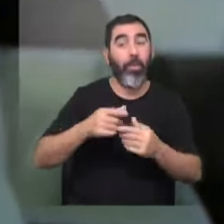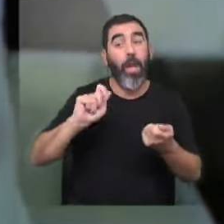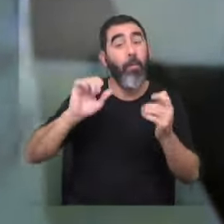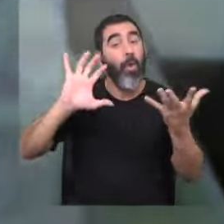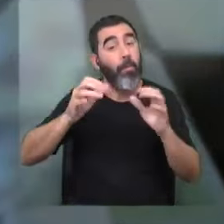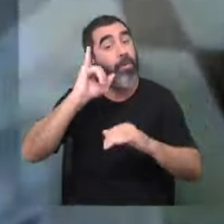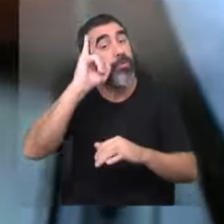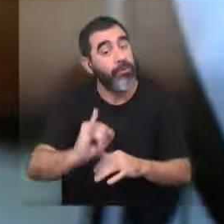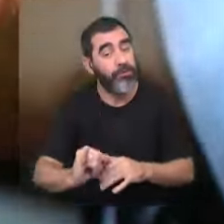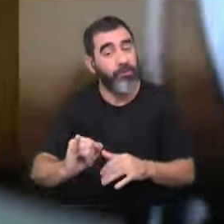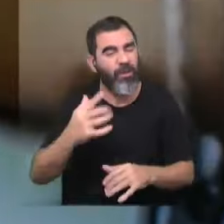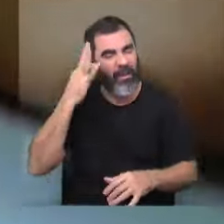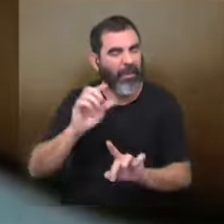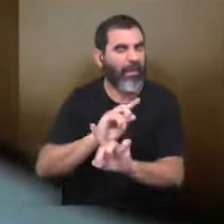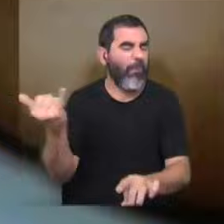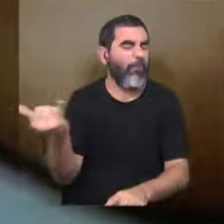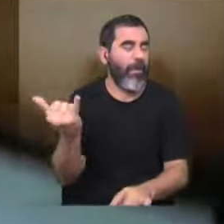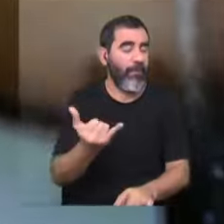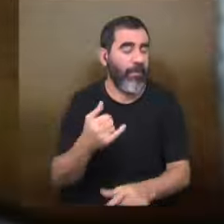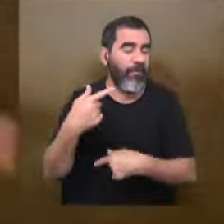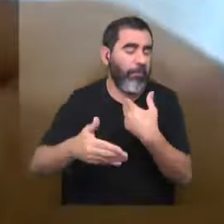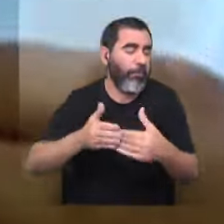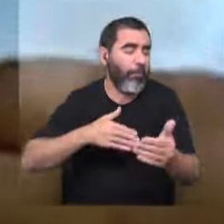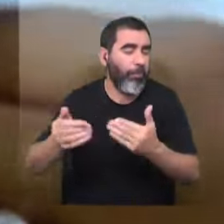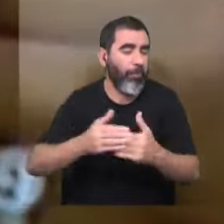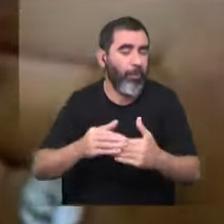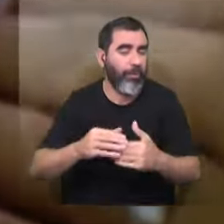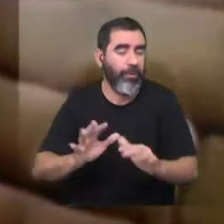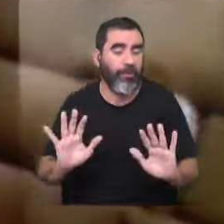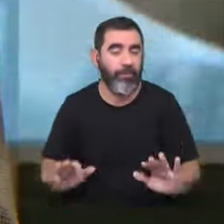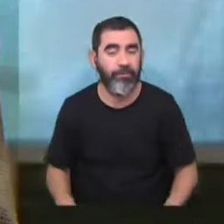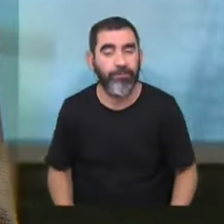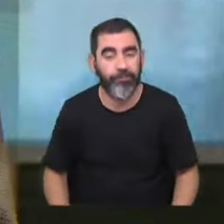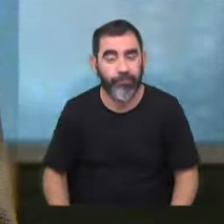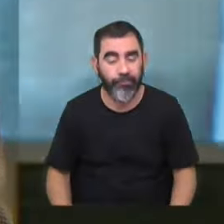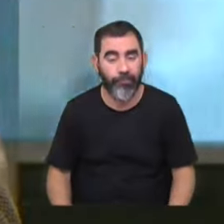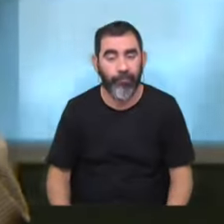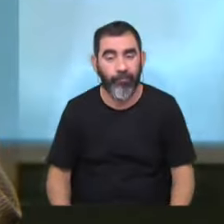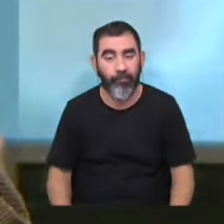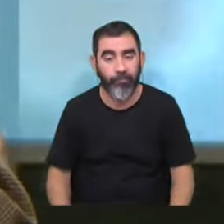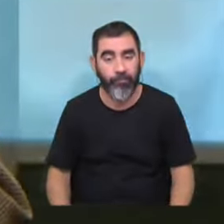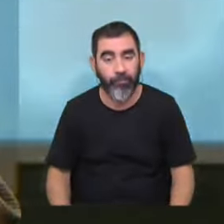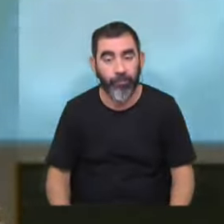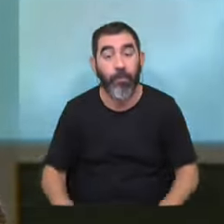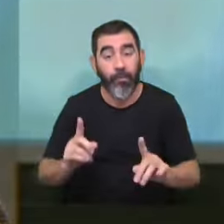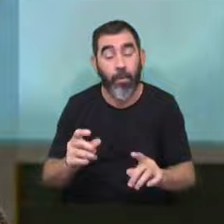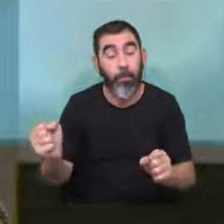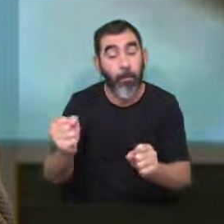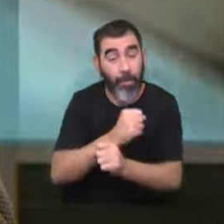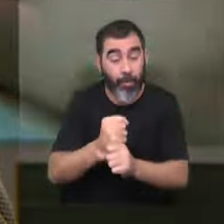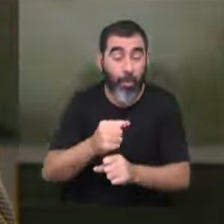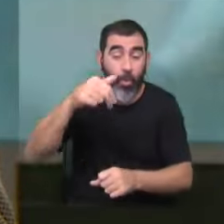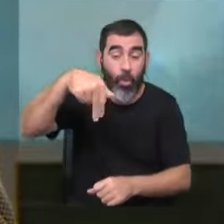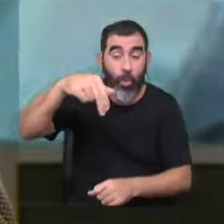climático, que diga yo no creo en esto y sigo haciendo desodorantes con estos gases o aire acondicionado. Sí, y además valió un premio Nobel, ¿no?